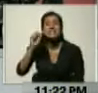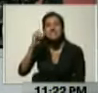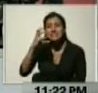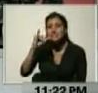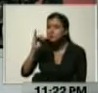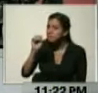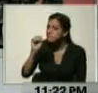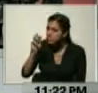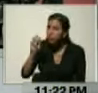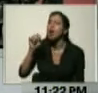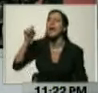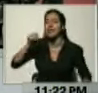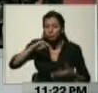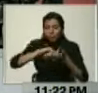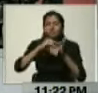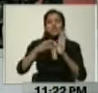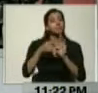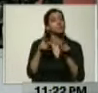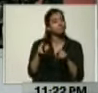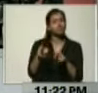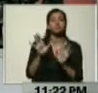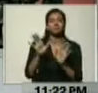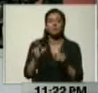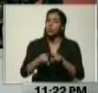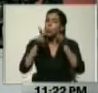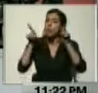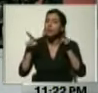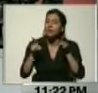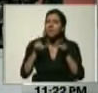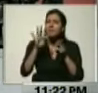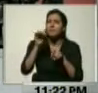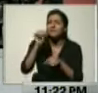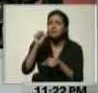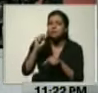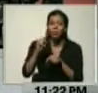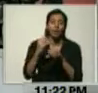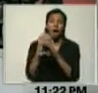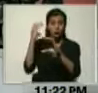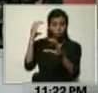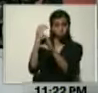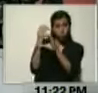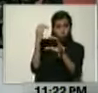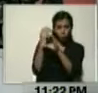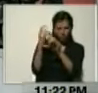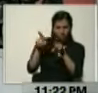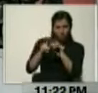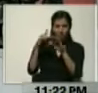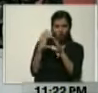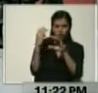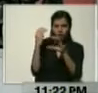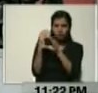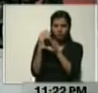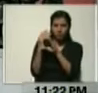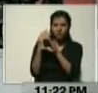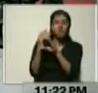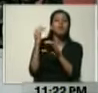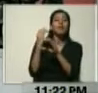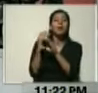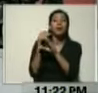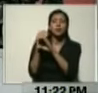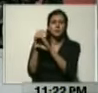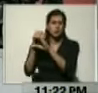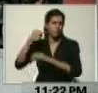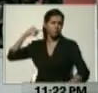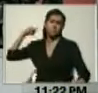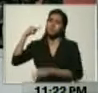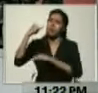Eso es fascismo. Igual que fascismo, agarrar un autobús y meterlo a toda